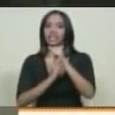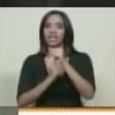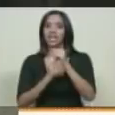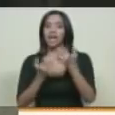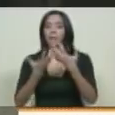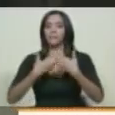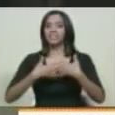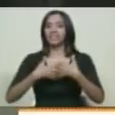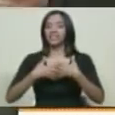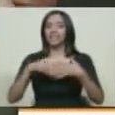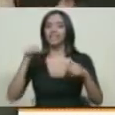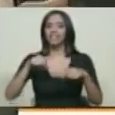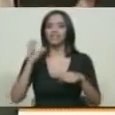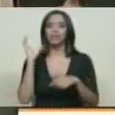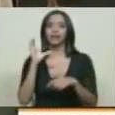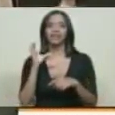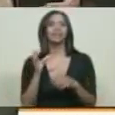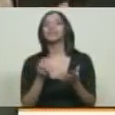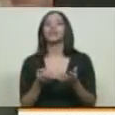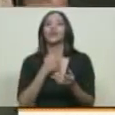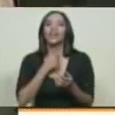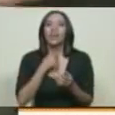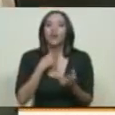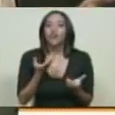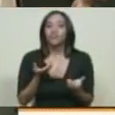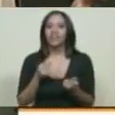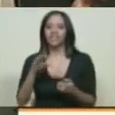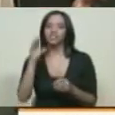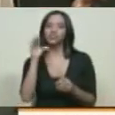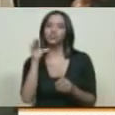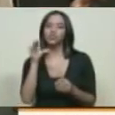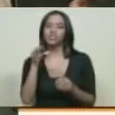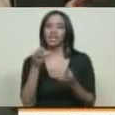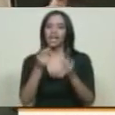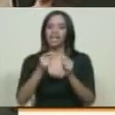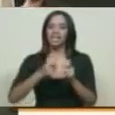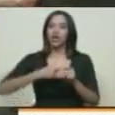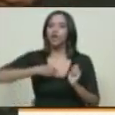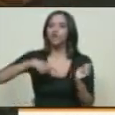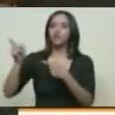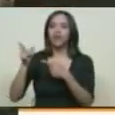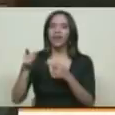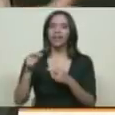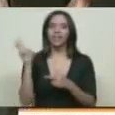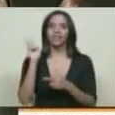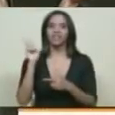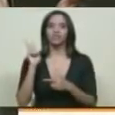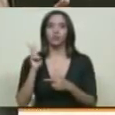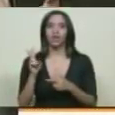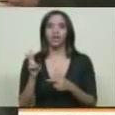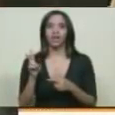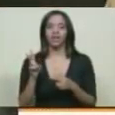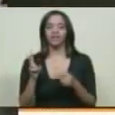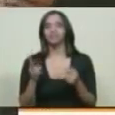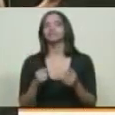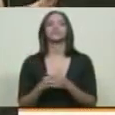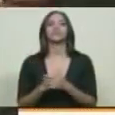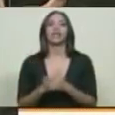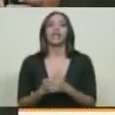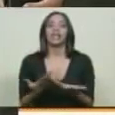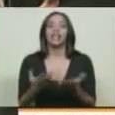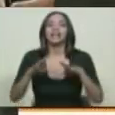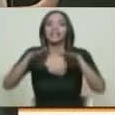país que el deporte nacional es sacar el dinero fuera del país. Así tal cual. Bajo todo tipo de estrategias, en las que